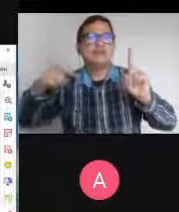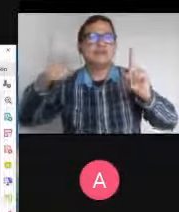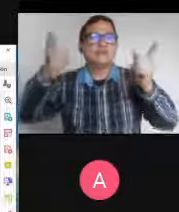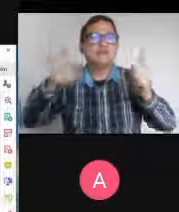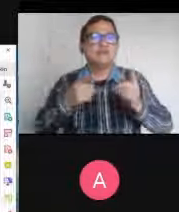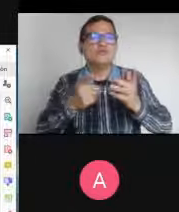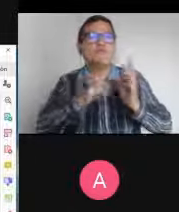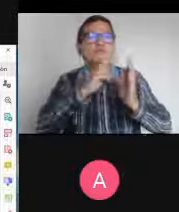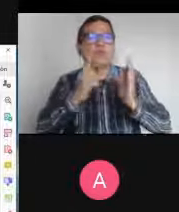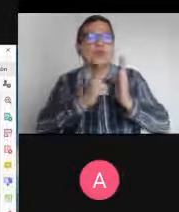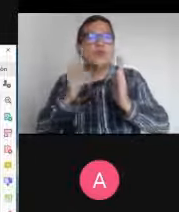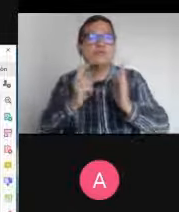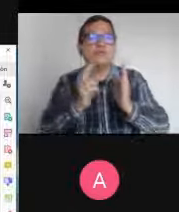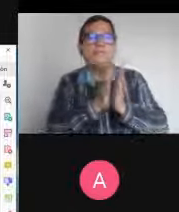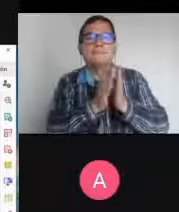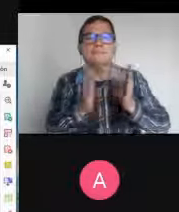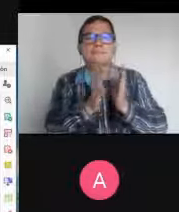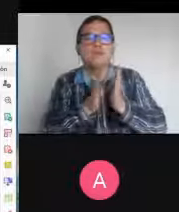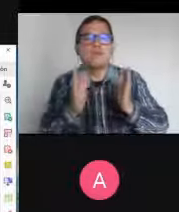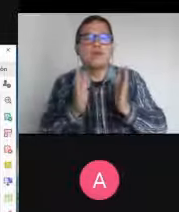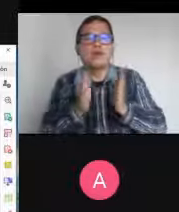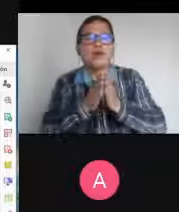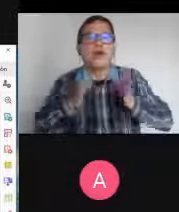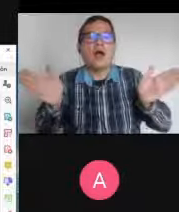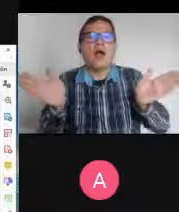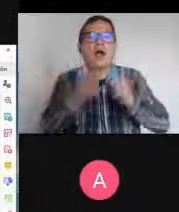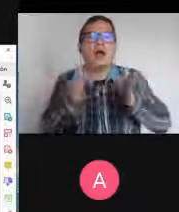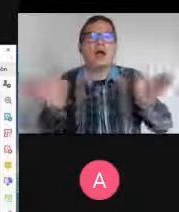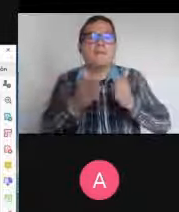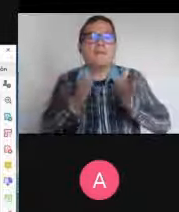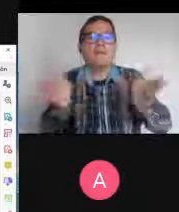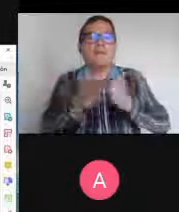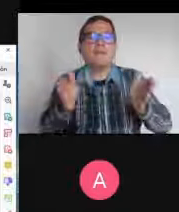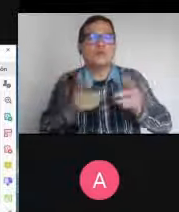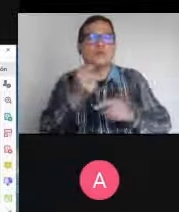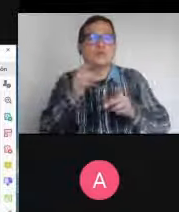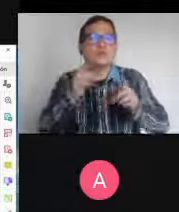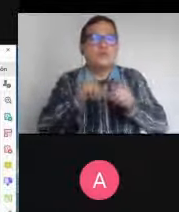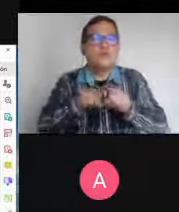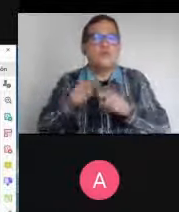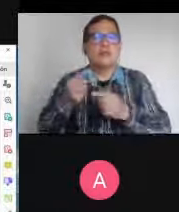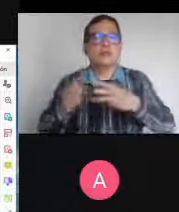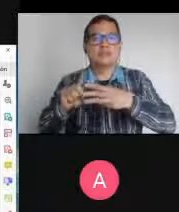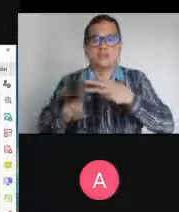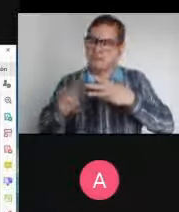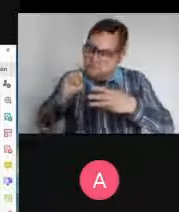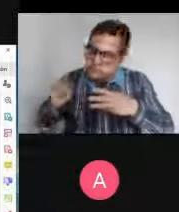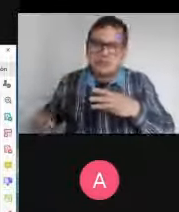Lógicamente, pues los componentes como lo es el condensador, el diodo y el transistor.